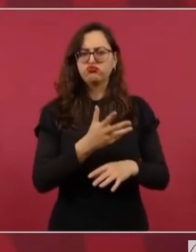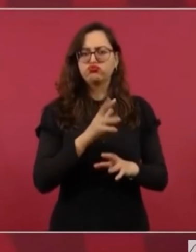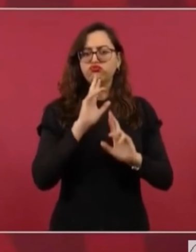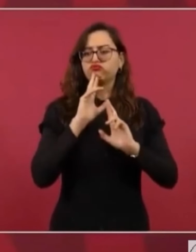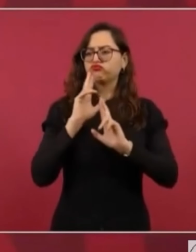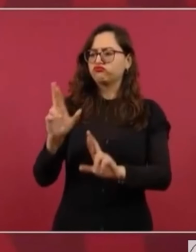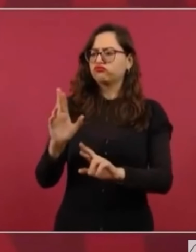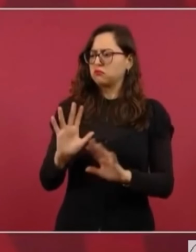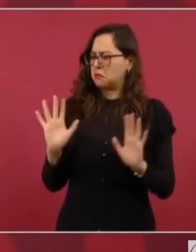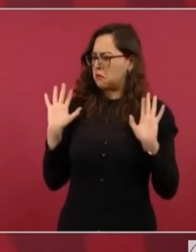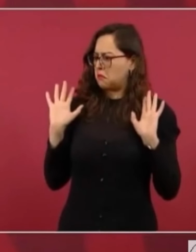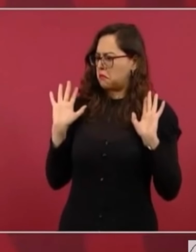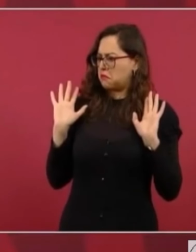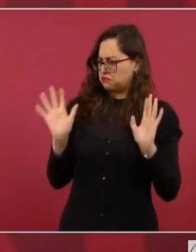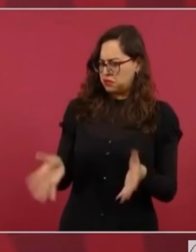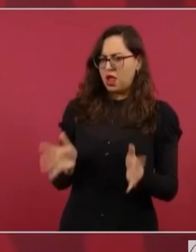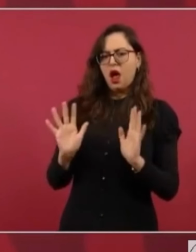Uno